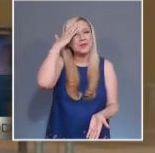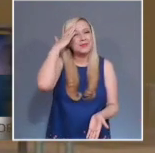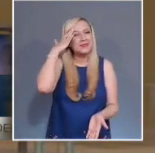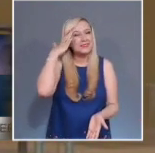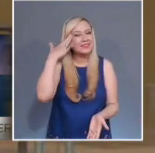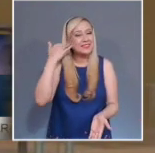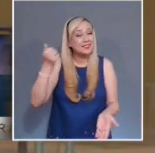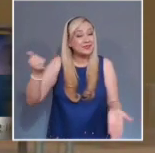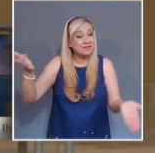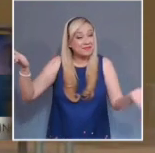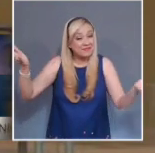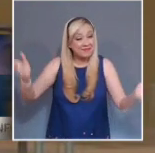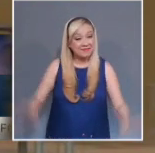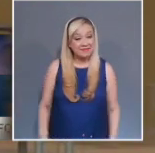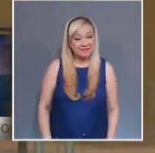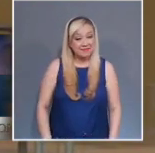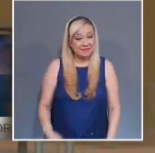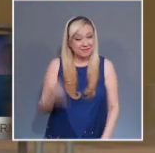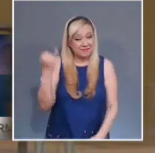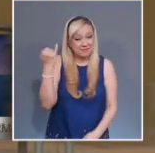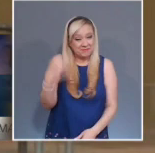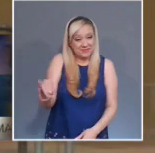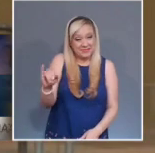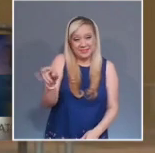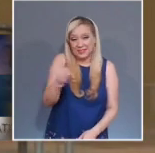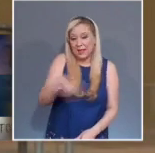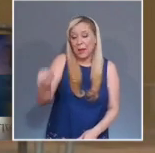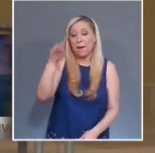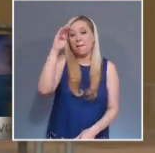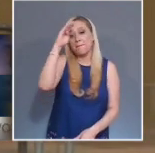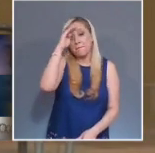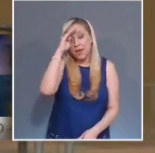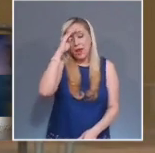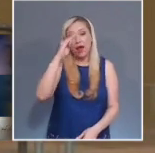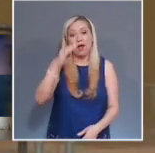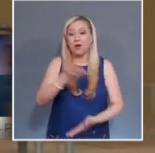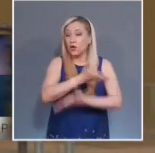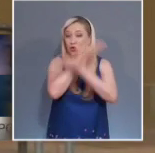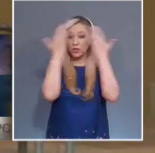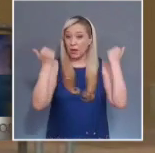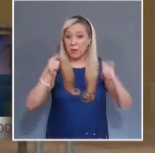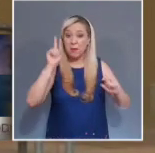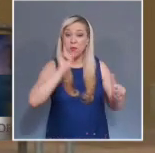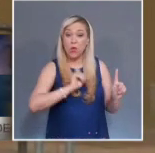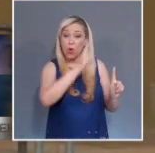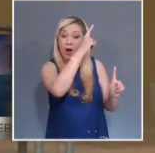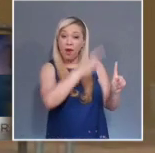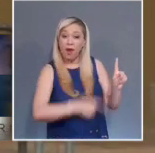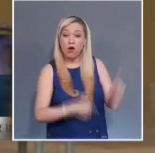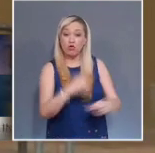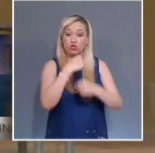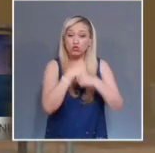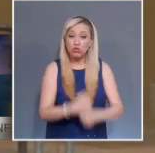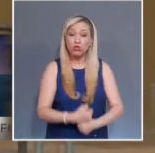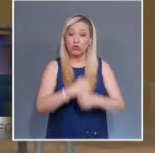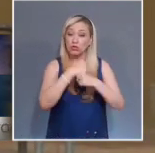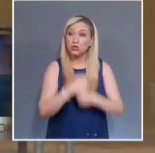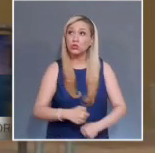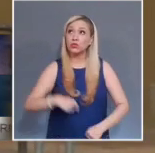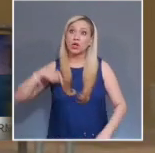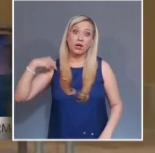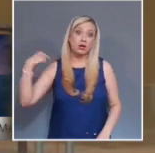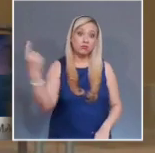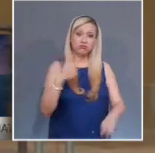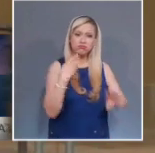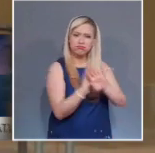pensar o desconocer la violencia que han padecido las mujeres en este y en otros países, ¿no?